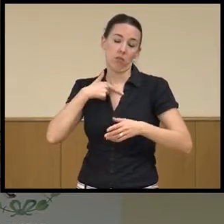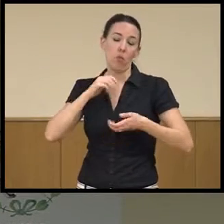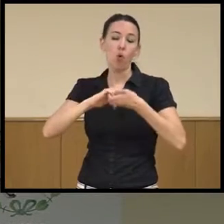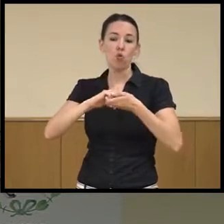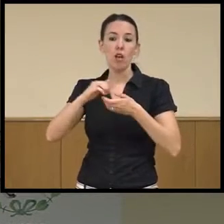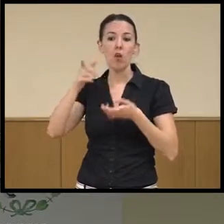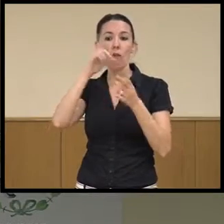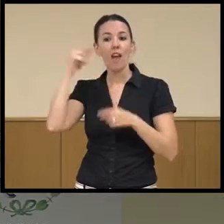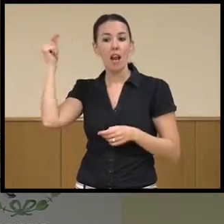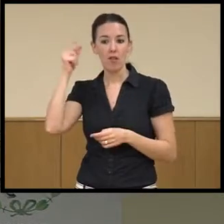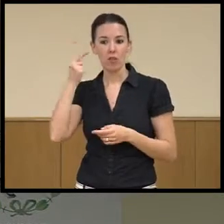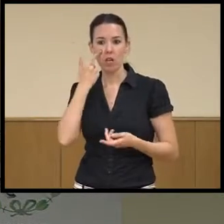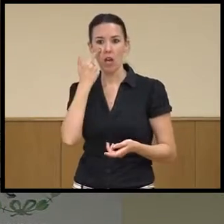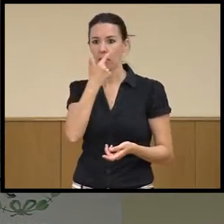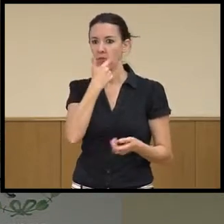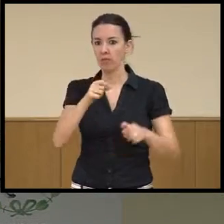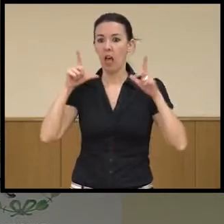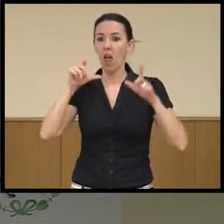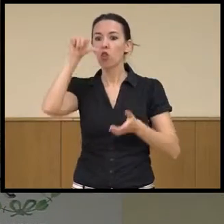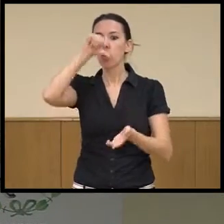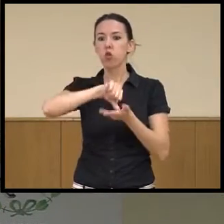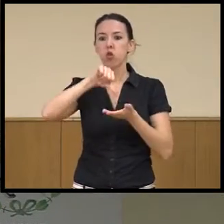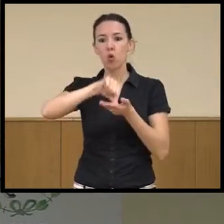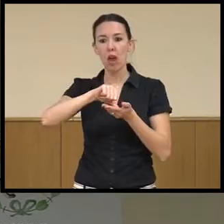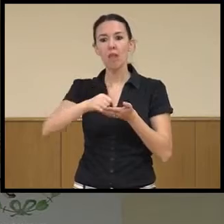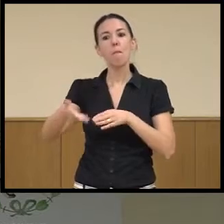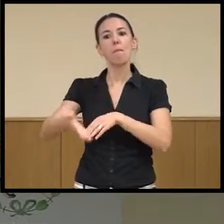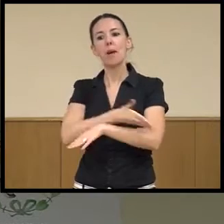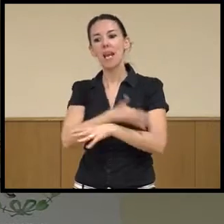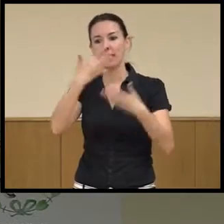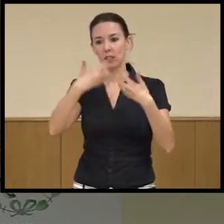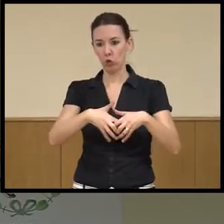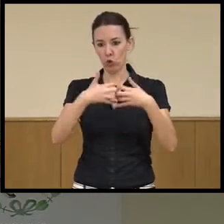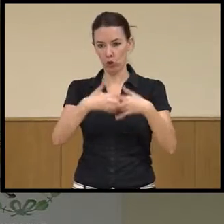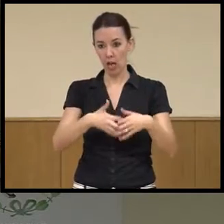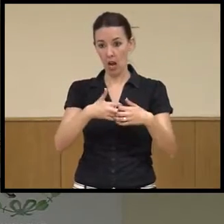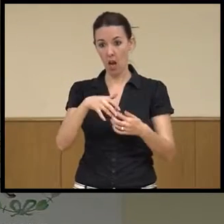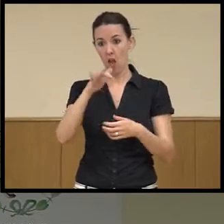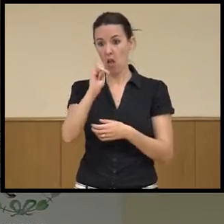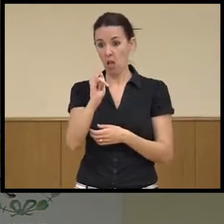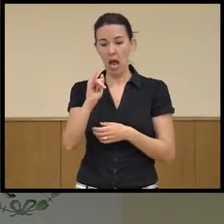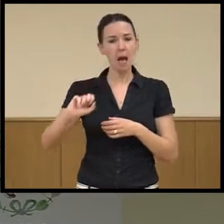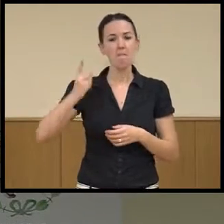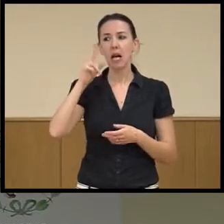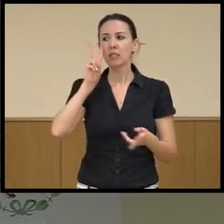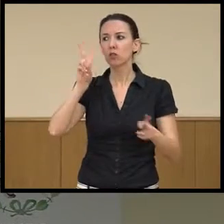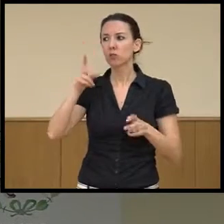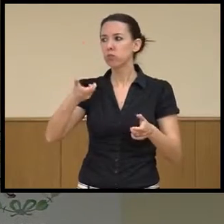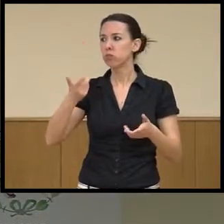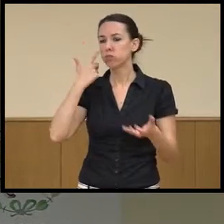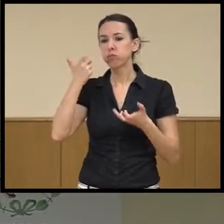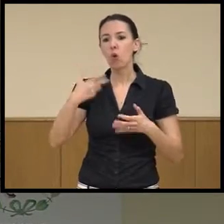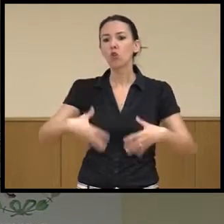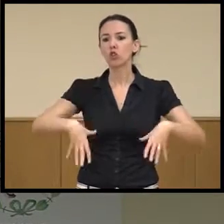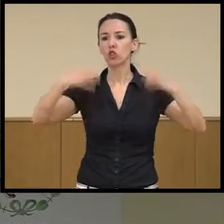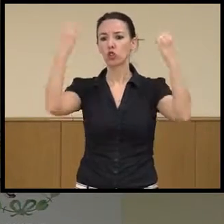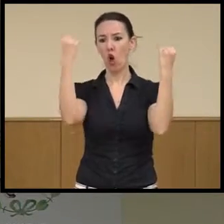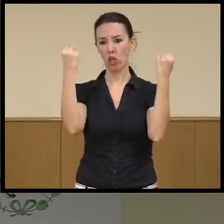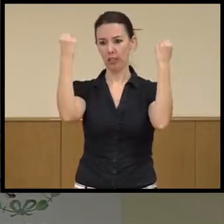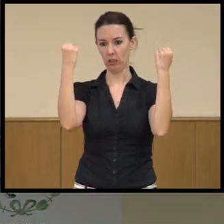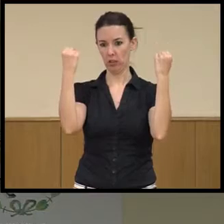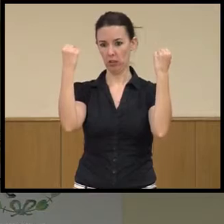ante nuestros ojos el perfil de una ciudad de la época preindustrial. Destacan en él, por encima de todo, las torres,